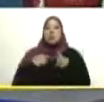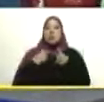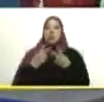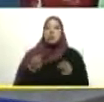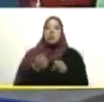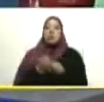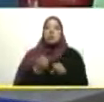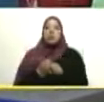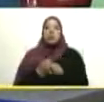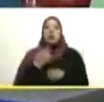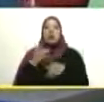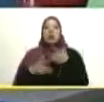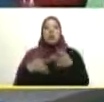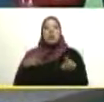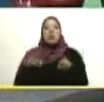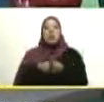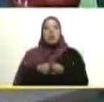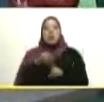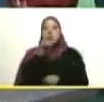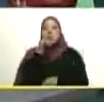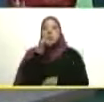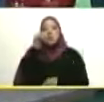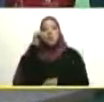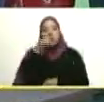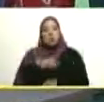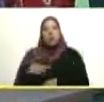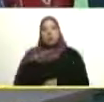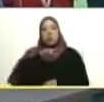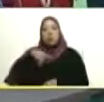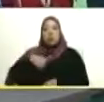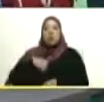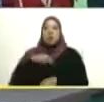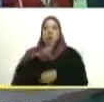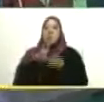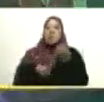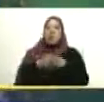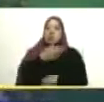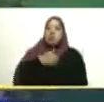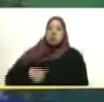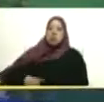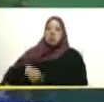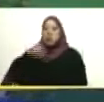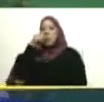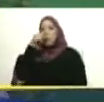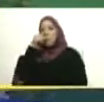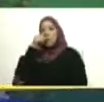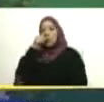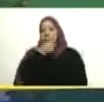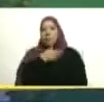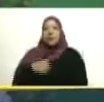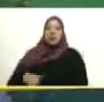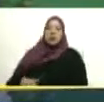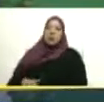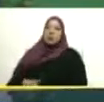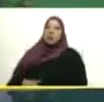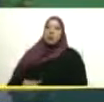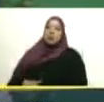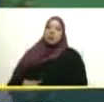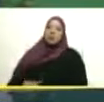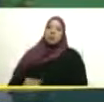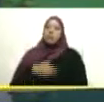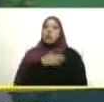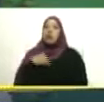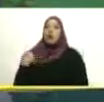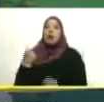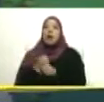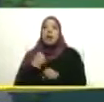ABB, Daibelis Pereira, nuestro viceministro Osmel Mejía, presidente. Yo quisiera, por